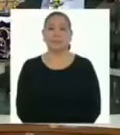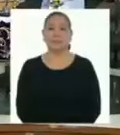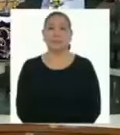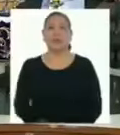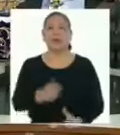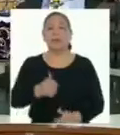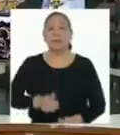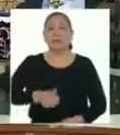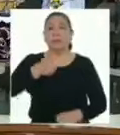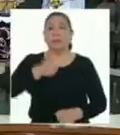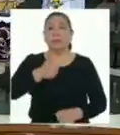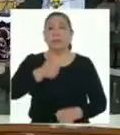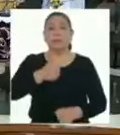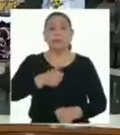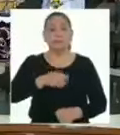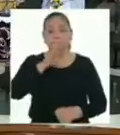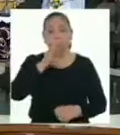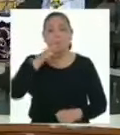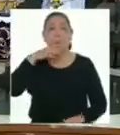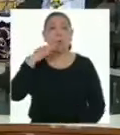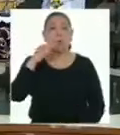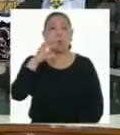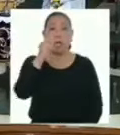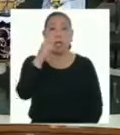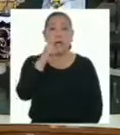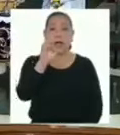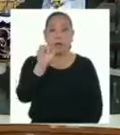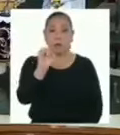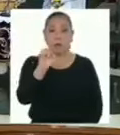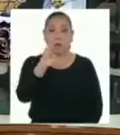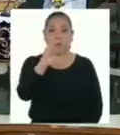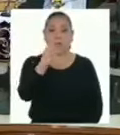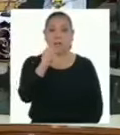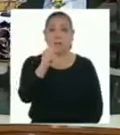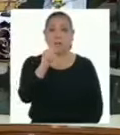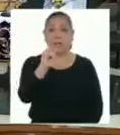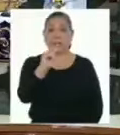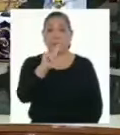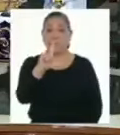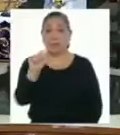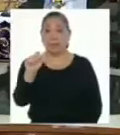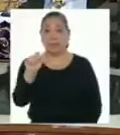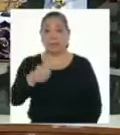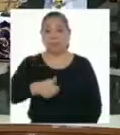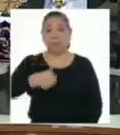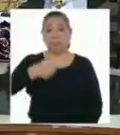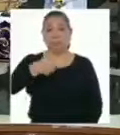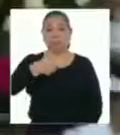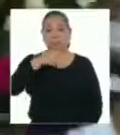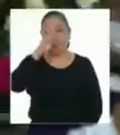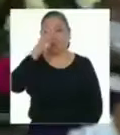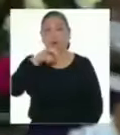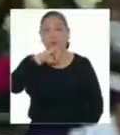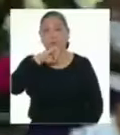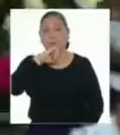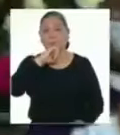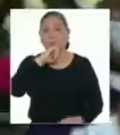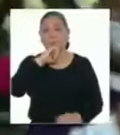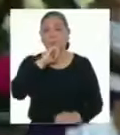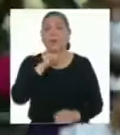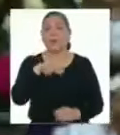A su excelencia, reverendísima Monseñor Carlos Castillo Mazzasolio, arzobispo de Lima.